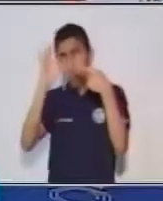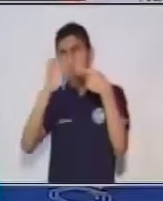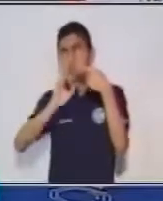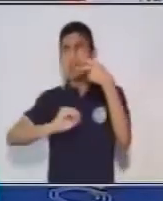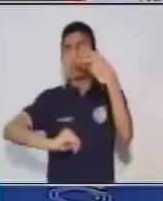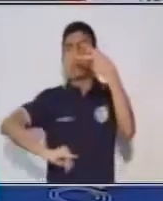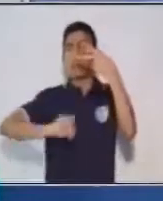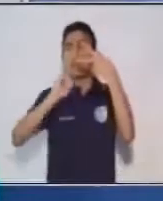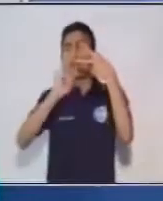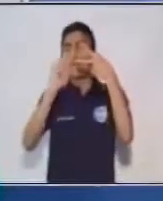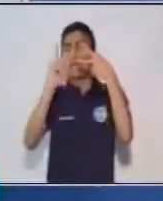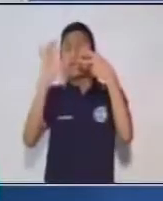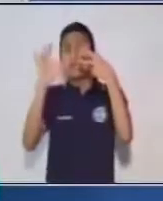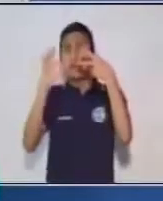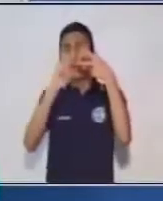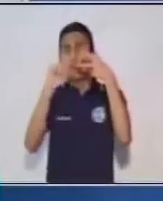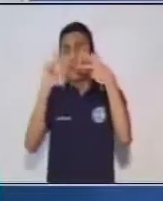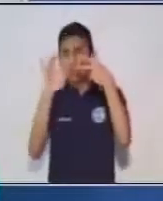ido.